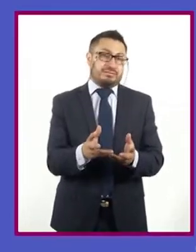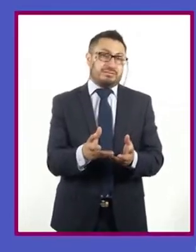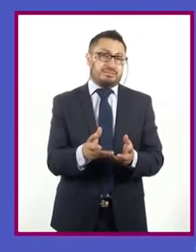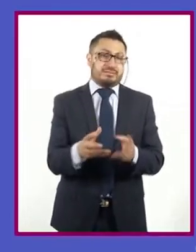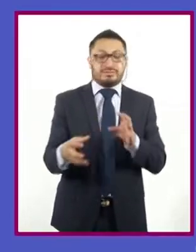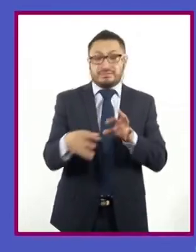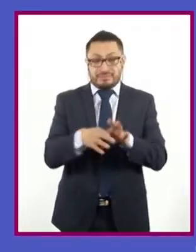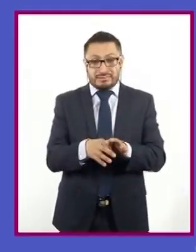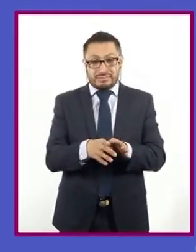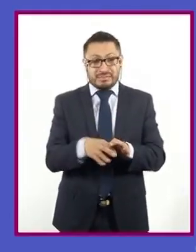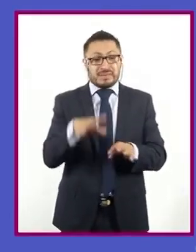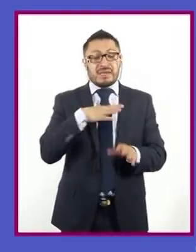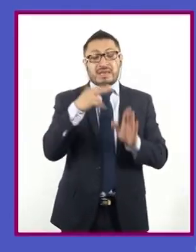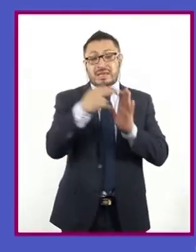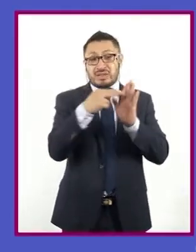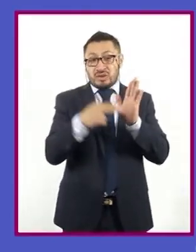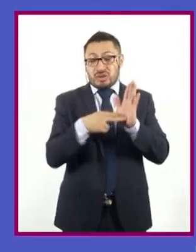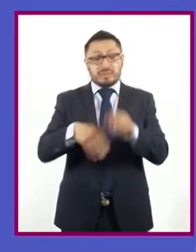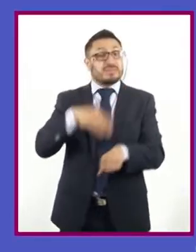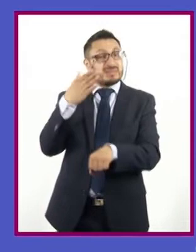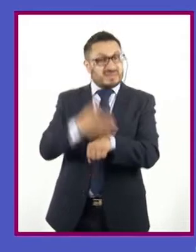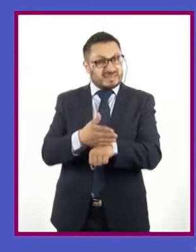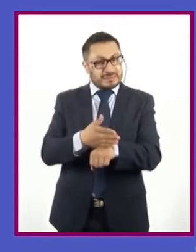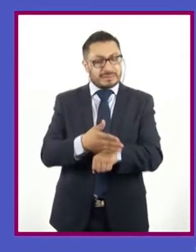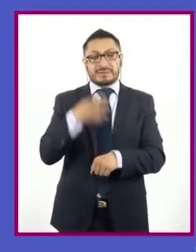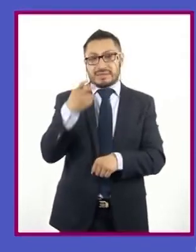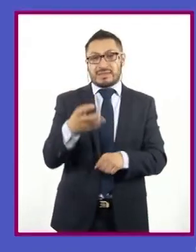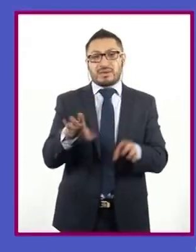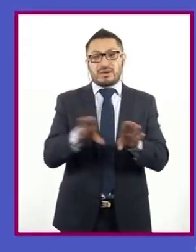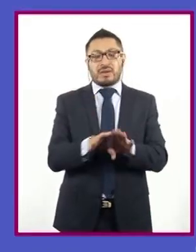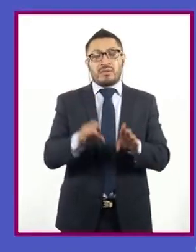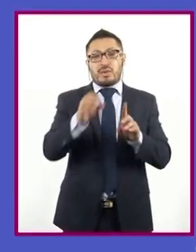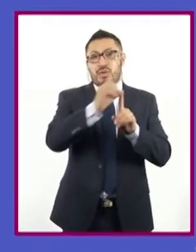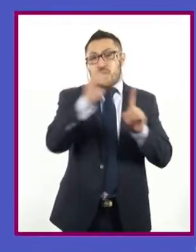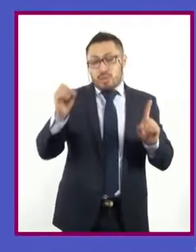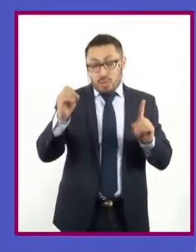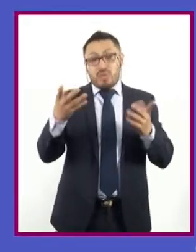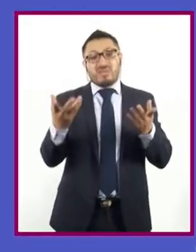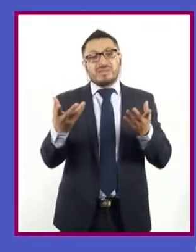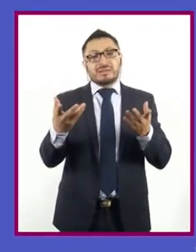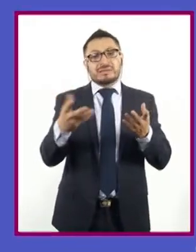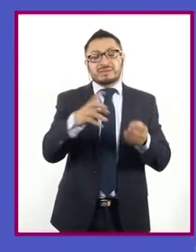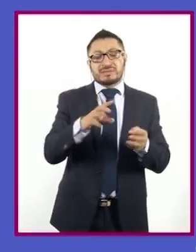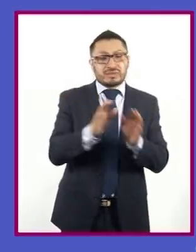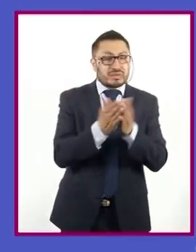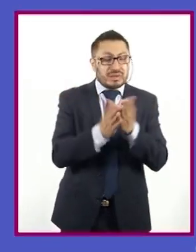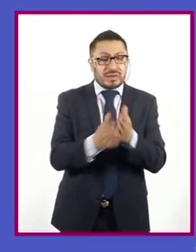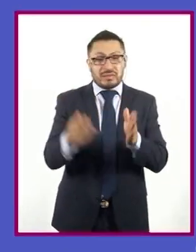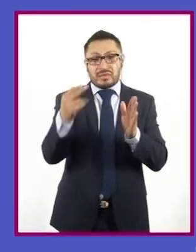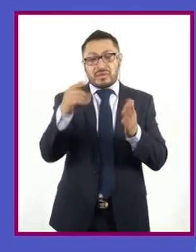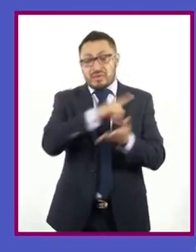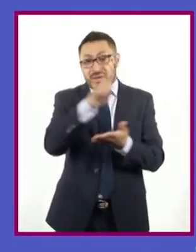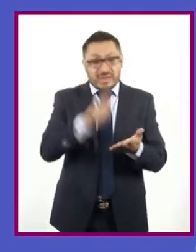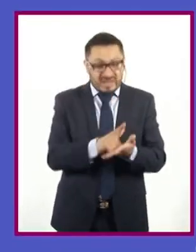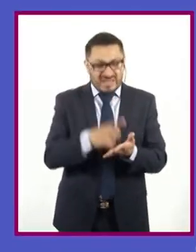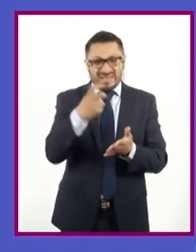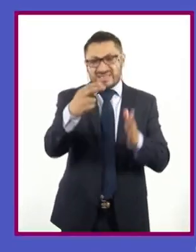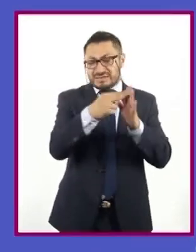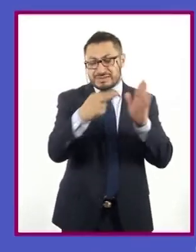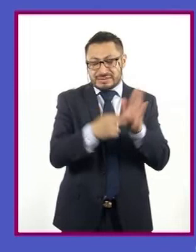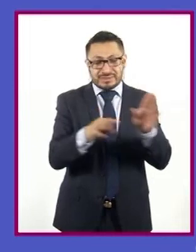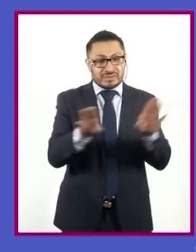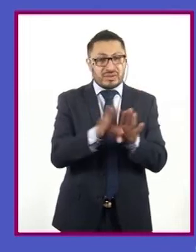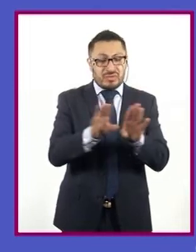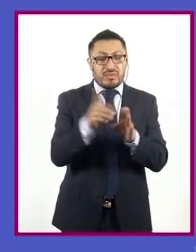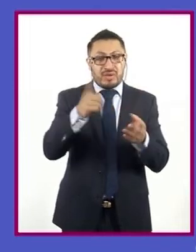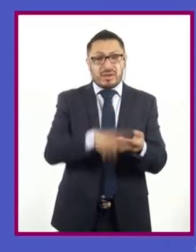con normas y sanciones. Son un código de leyes, básicamente una normativa, por la cual las